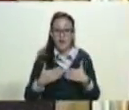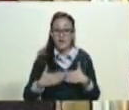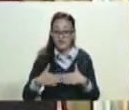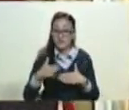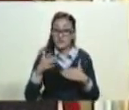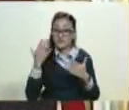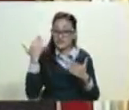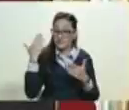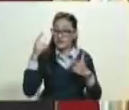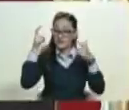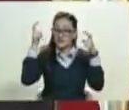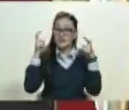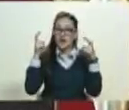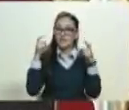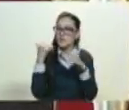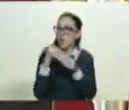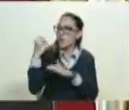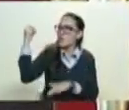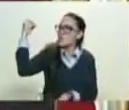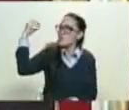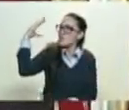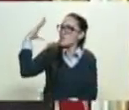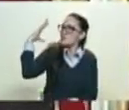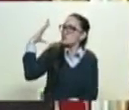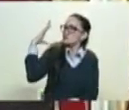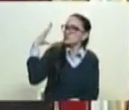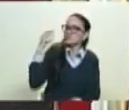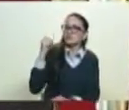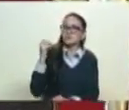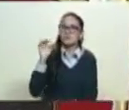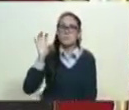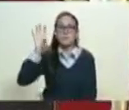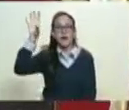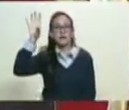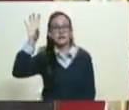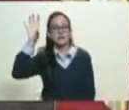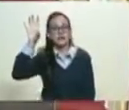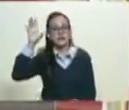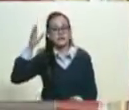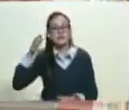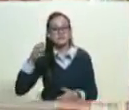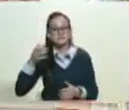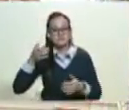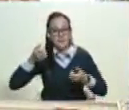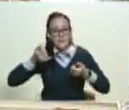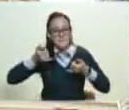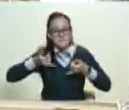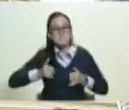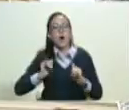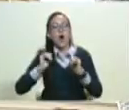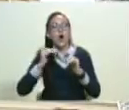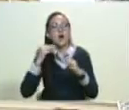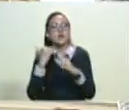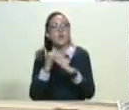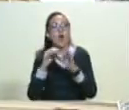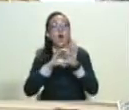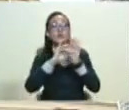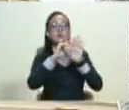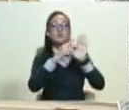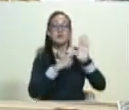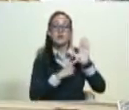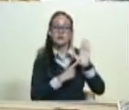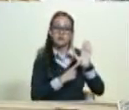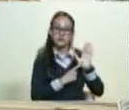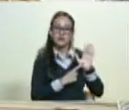Hugo Chávez como un rayo de luz para nuestra patria y parió una constituyente. Para la